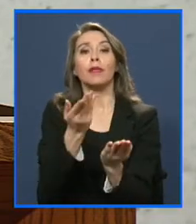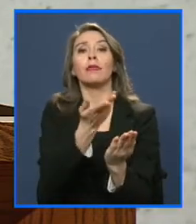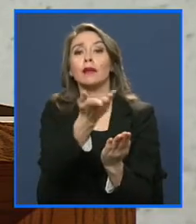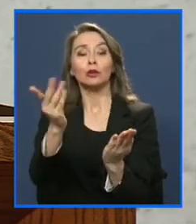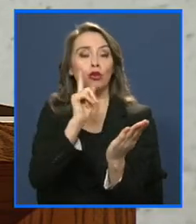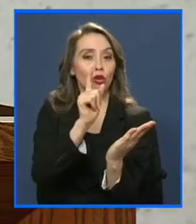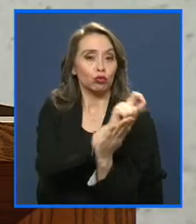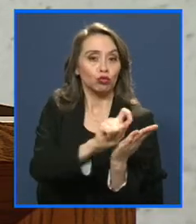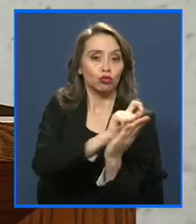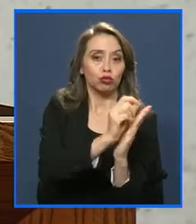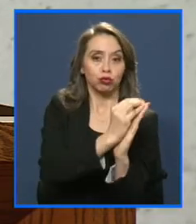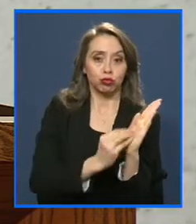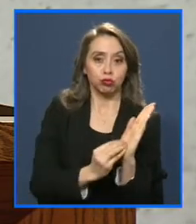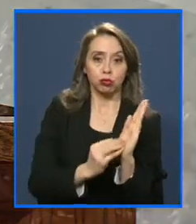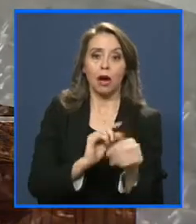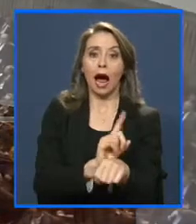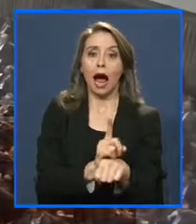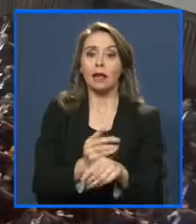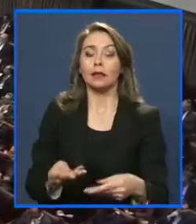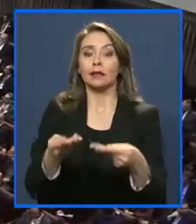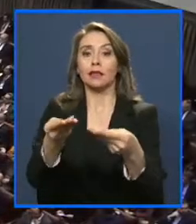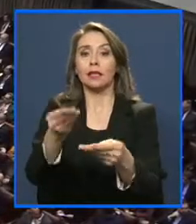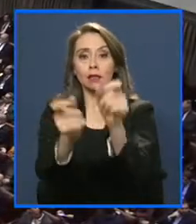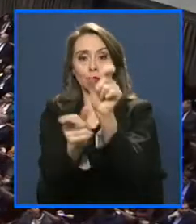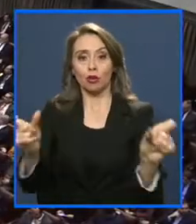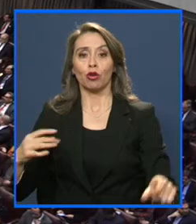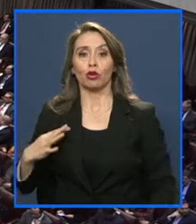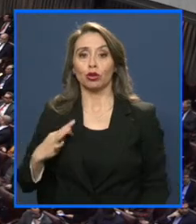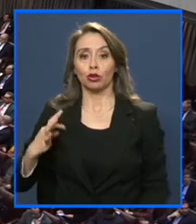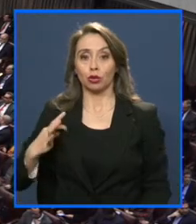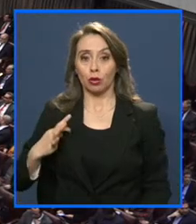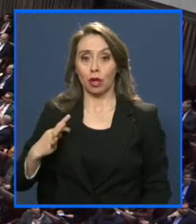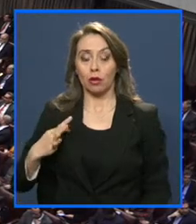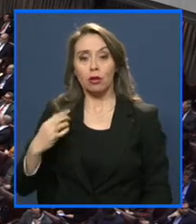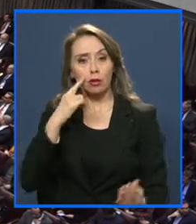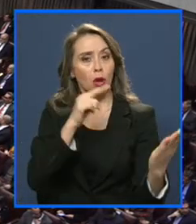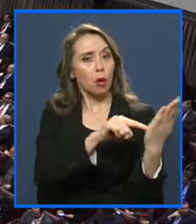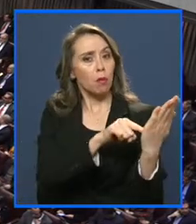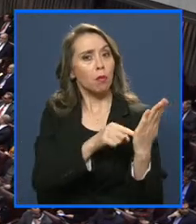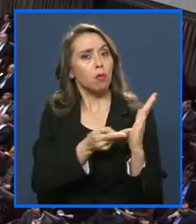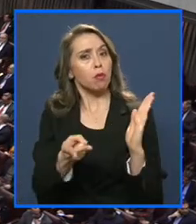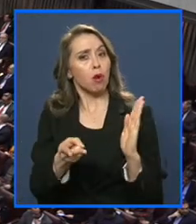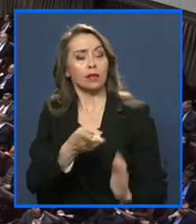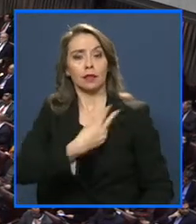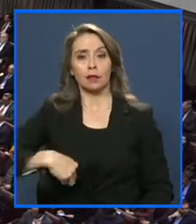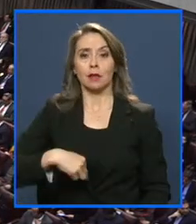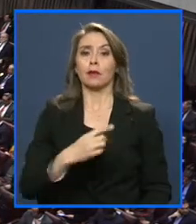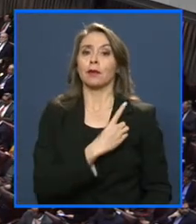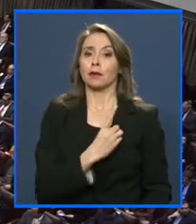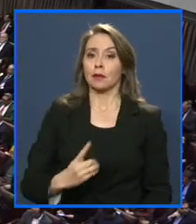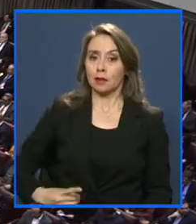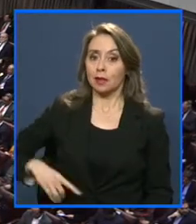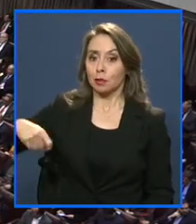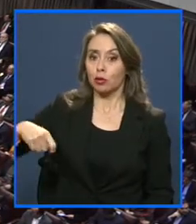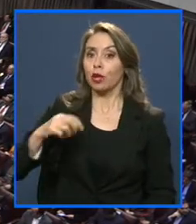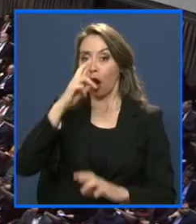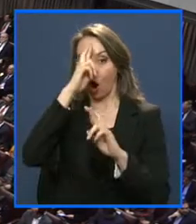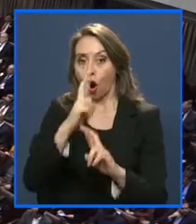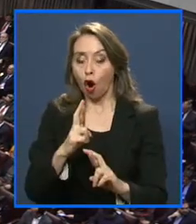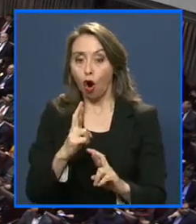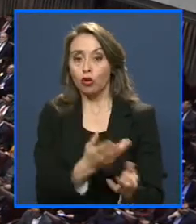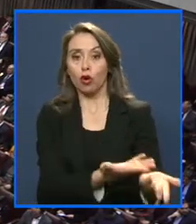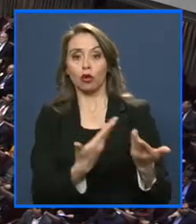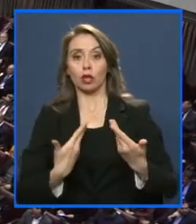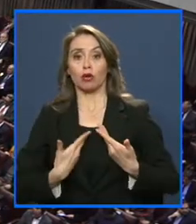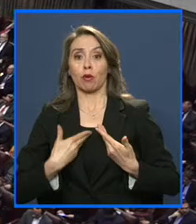y que queda al alcance inmediato de la ciudadanía nos muestra que ser parlamentario además de ser un alto honor que nos asigna